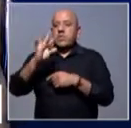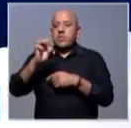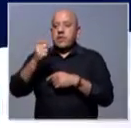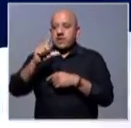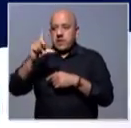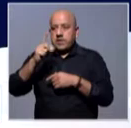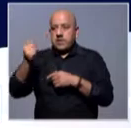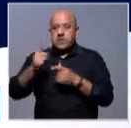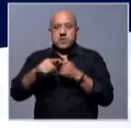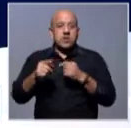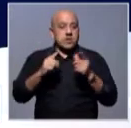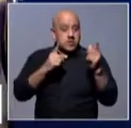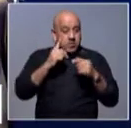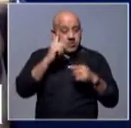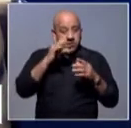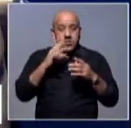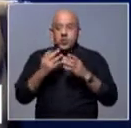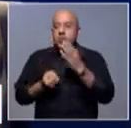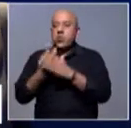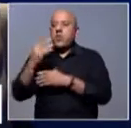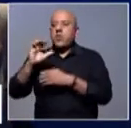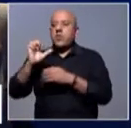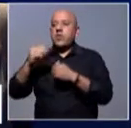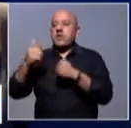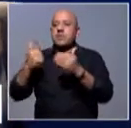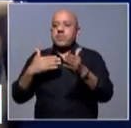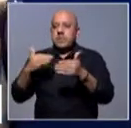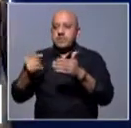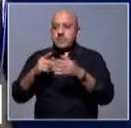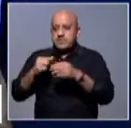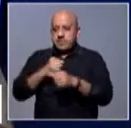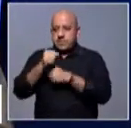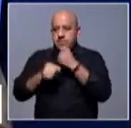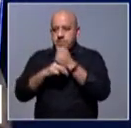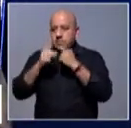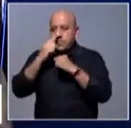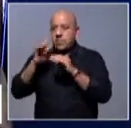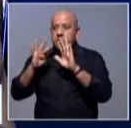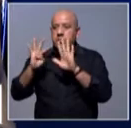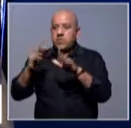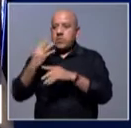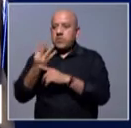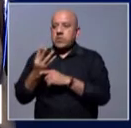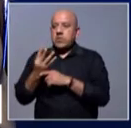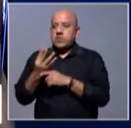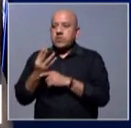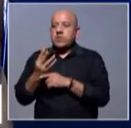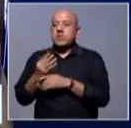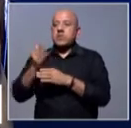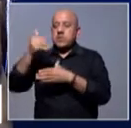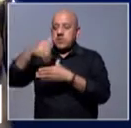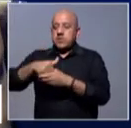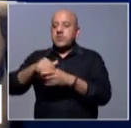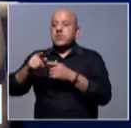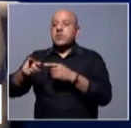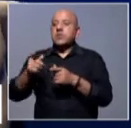primera versión del nuevo espacio es la versión del nuevo espacio y en el año 94 bueno hay ingresé a la cámara es decir en la elección esa fui